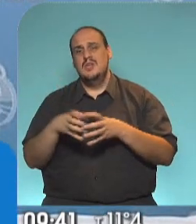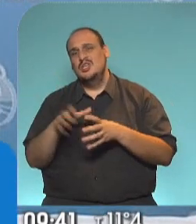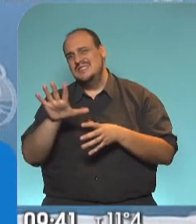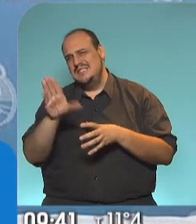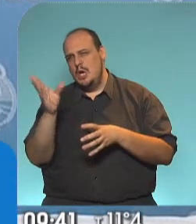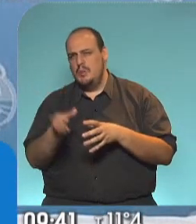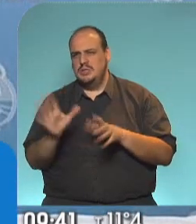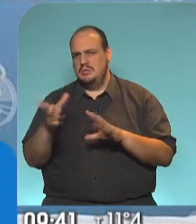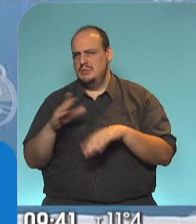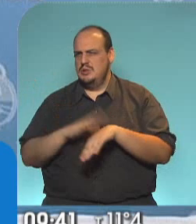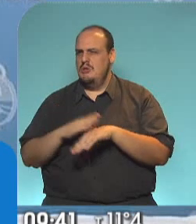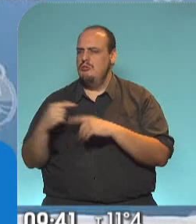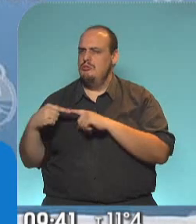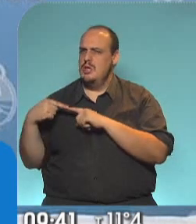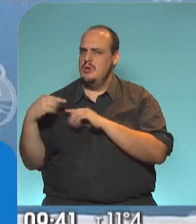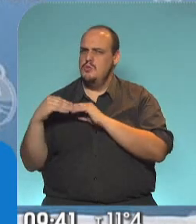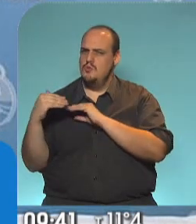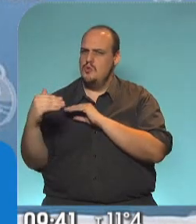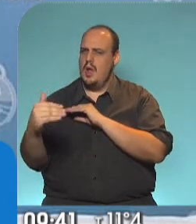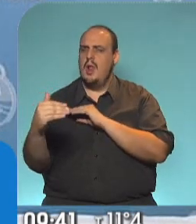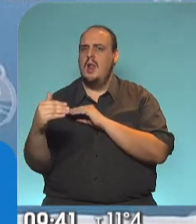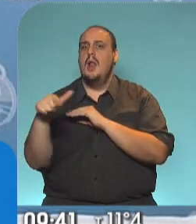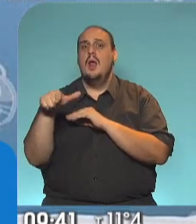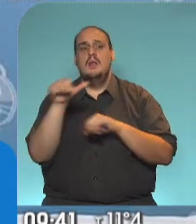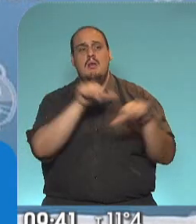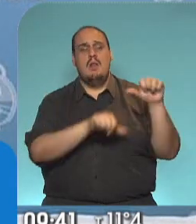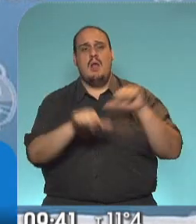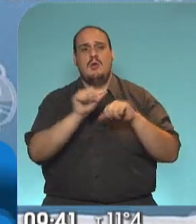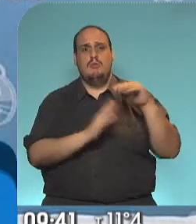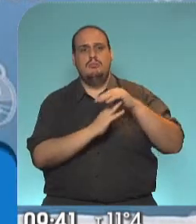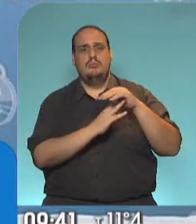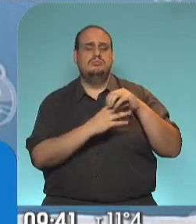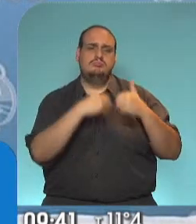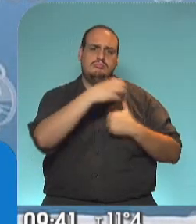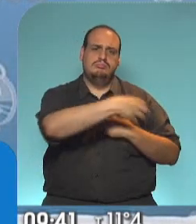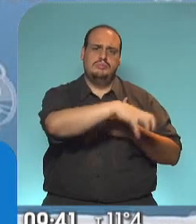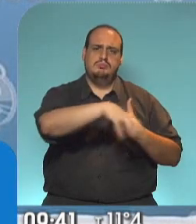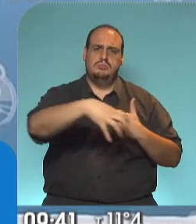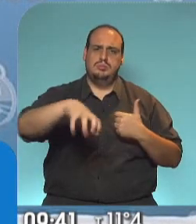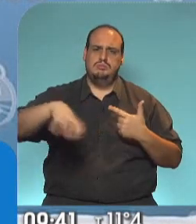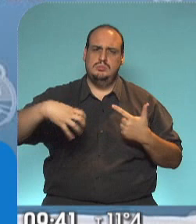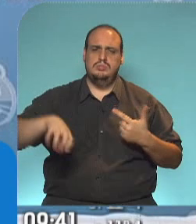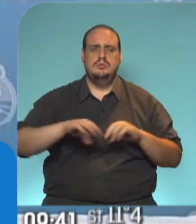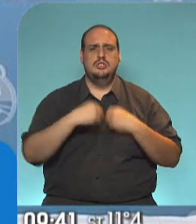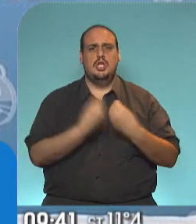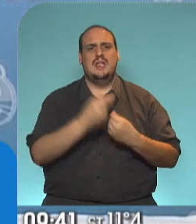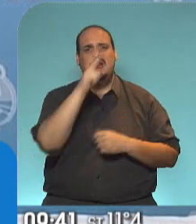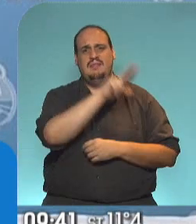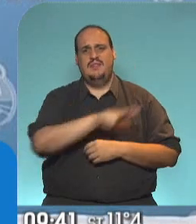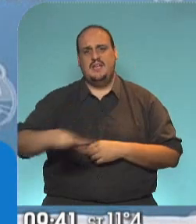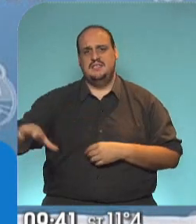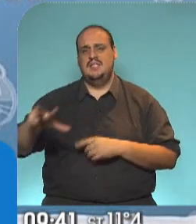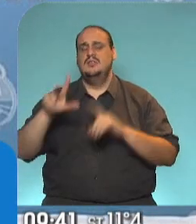mantuvo en todo este tiempo descentralizando el laboratorio con más de 300 laboratorios que realizan muestras y con más de